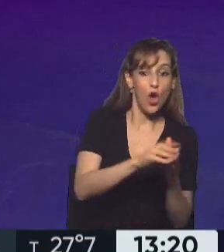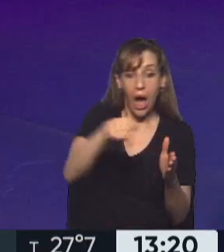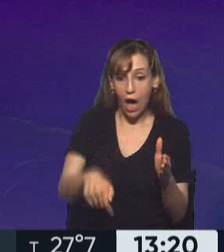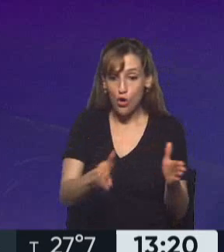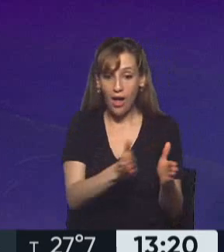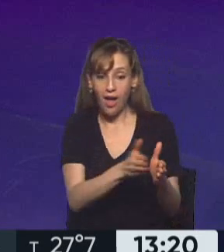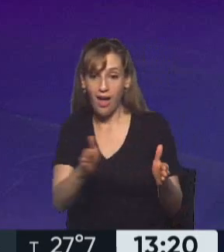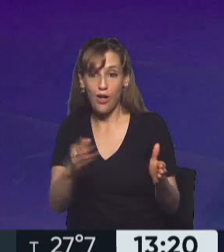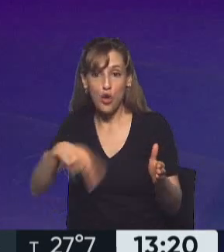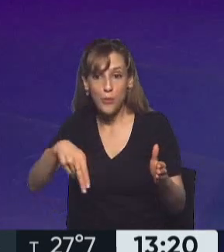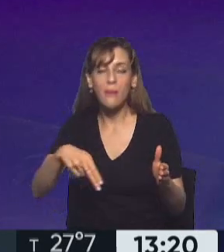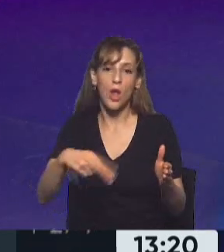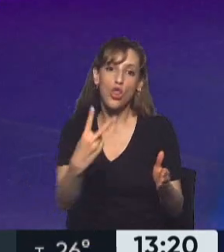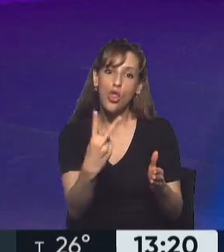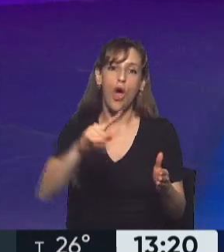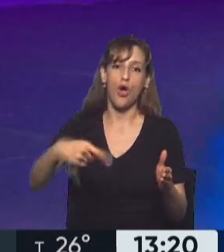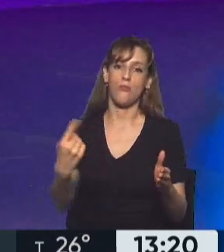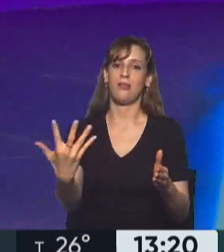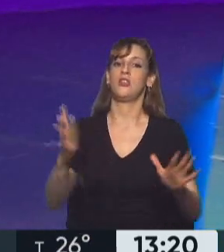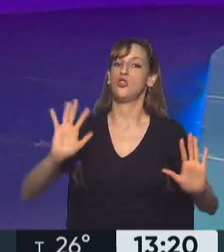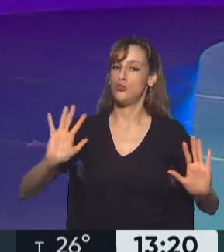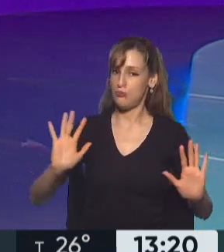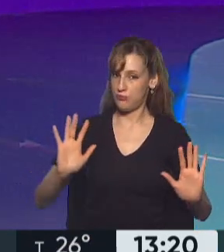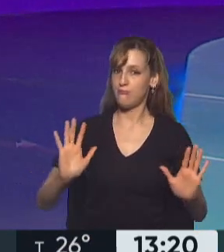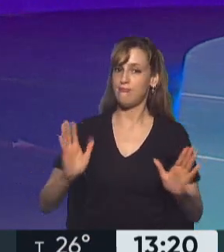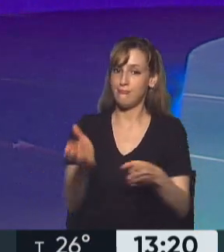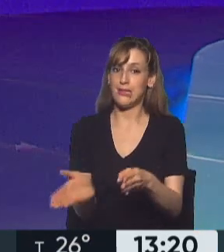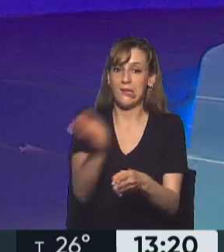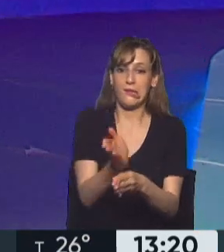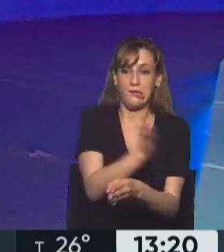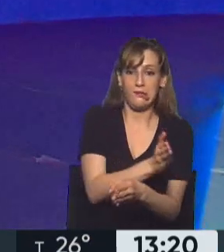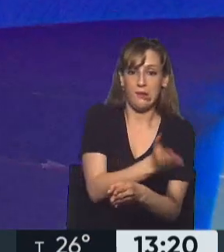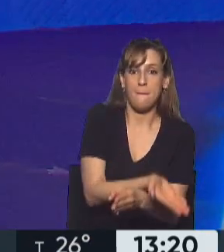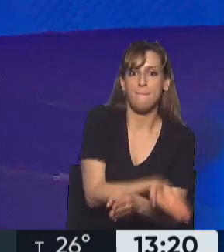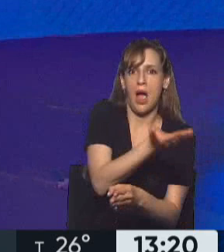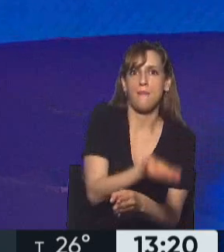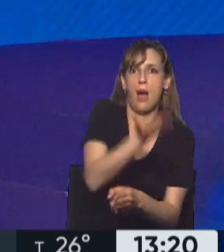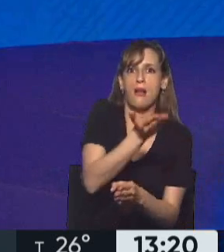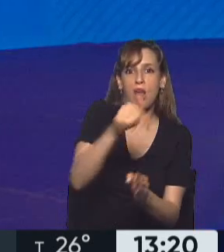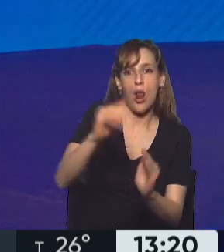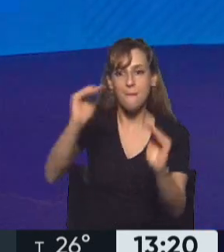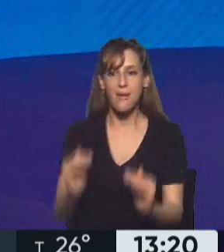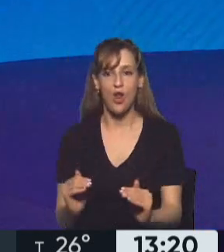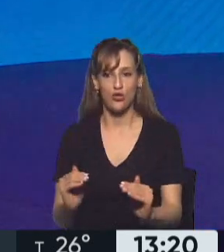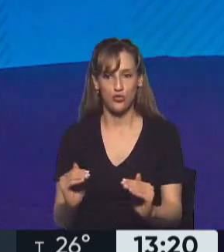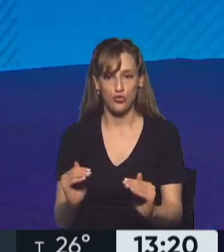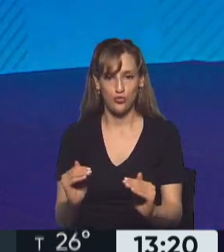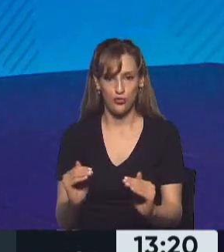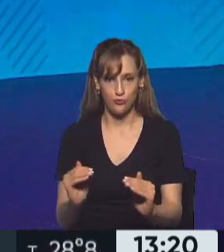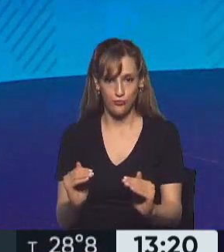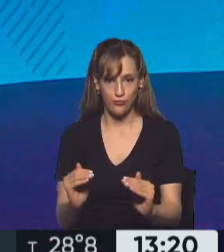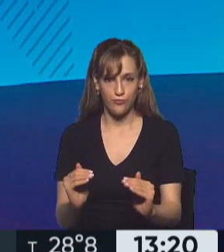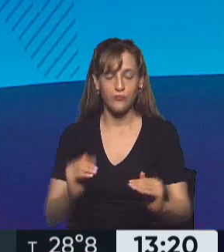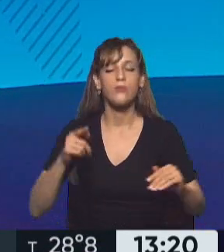apareciendo los datos. Digo, esta suba de septiembre y de octubre fue un salto, porque teníamos en agosto 2,5%.